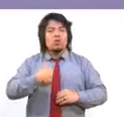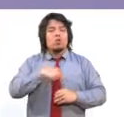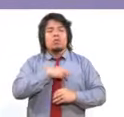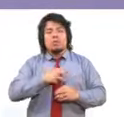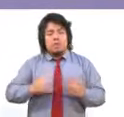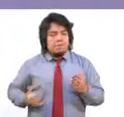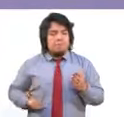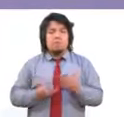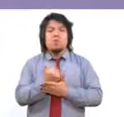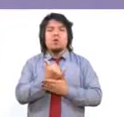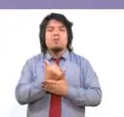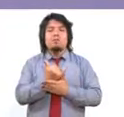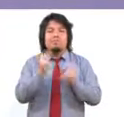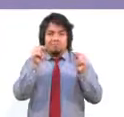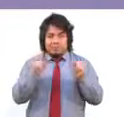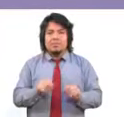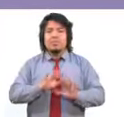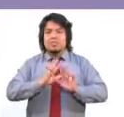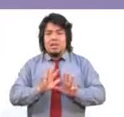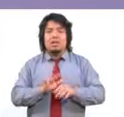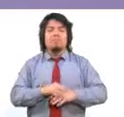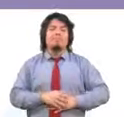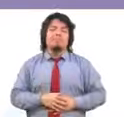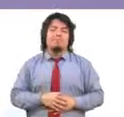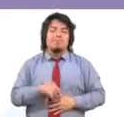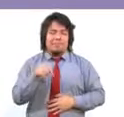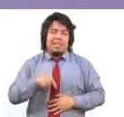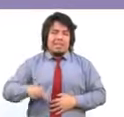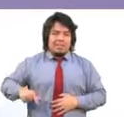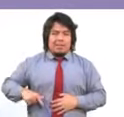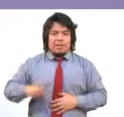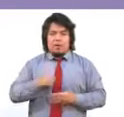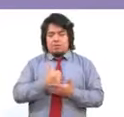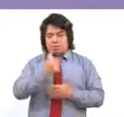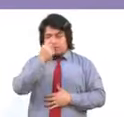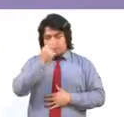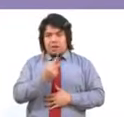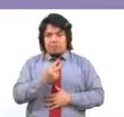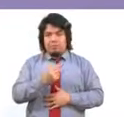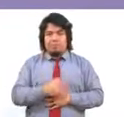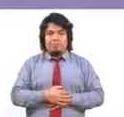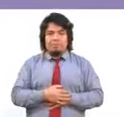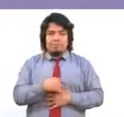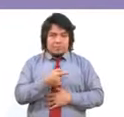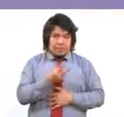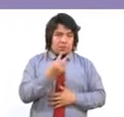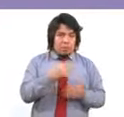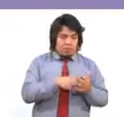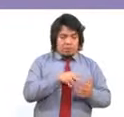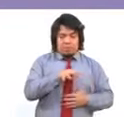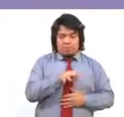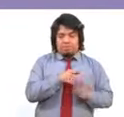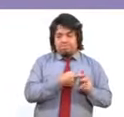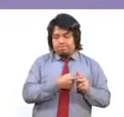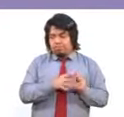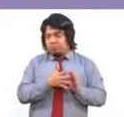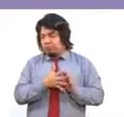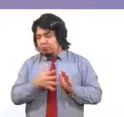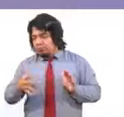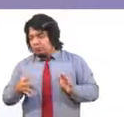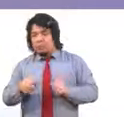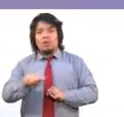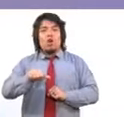de decretarla, sino decretarla nosotros mismos desde el gobierno de la ciudad. A partir de ahí decidimos hacer 11 acciones